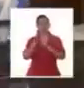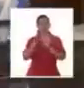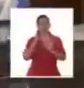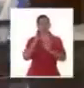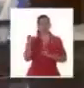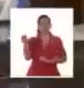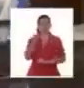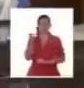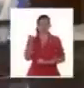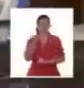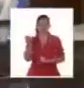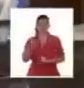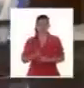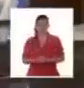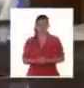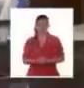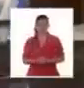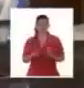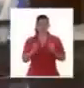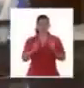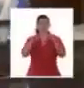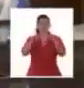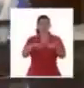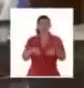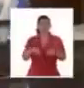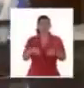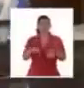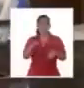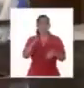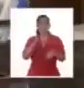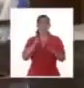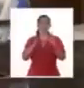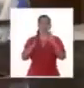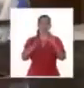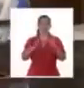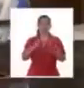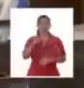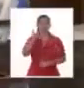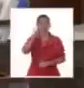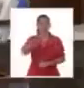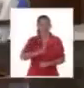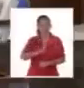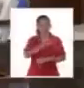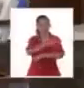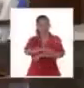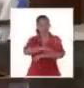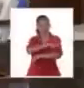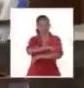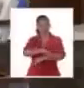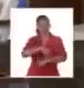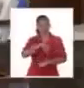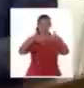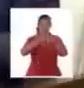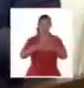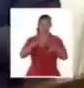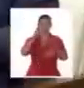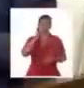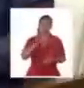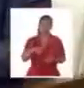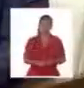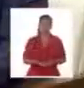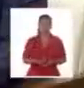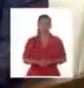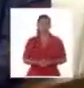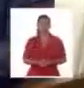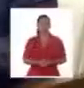sería lo idóneo, porque él sabe, por tonto que sea, que Rusia no es más que una gasolinera glorificada